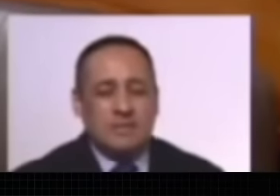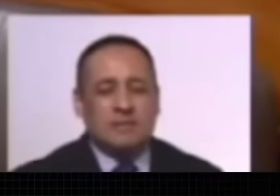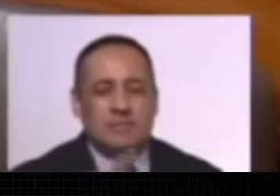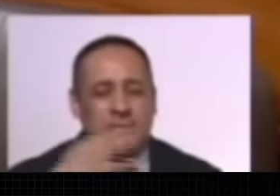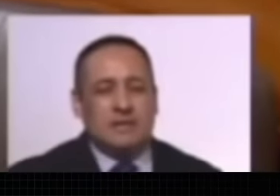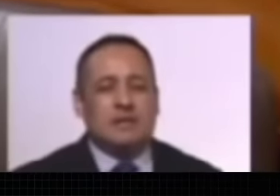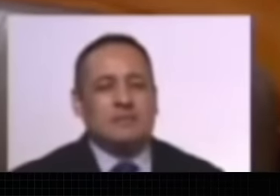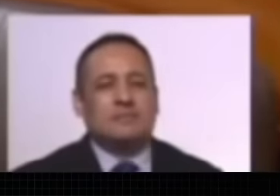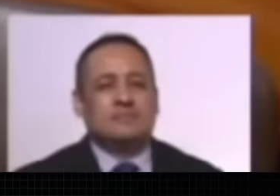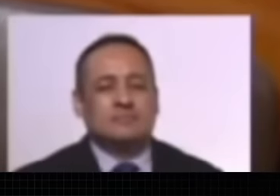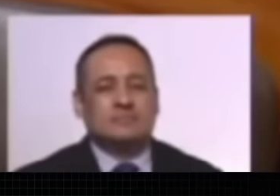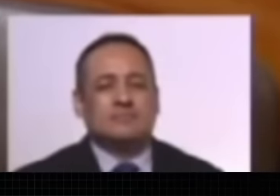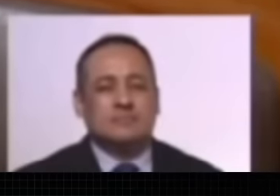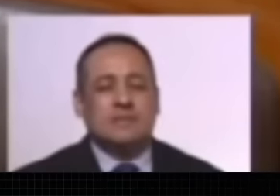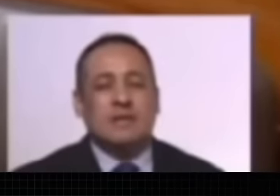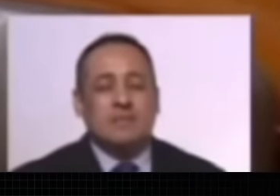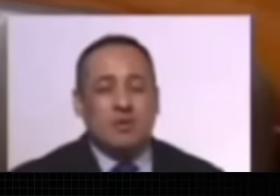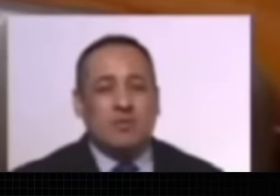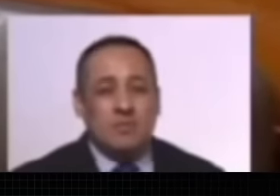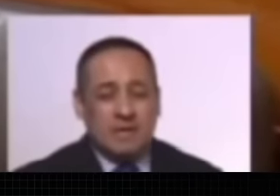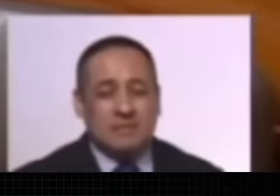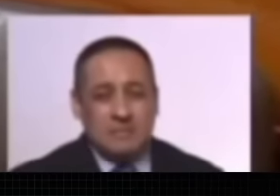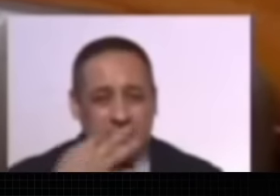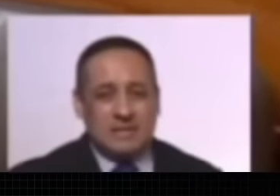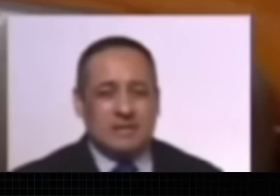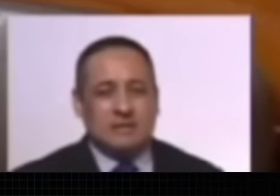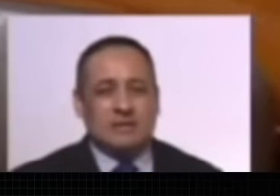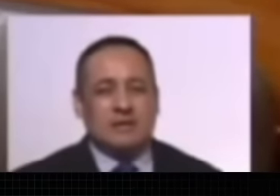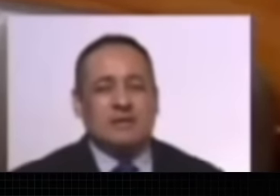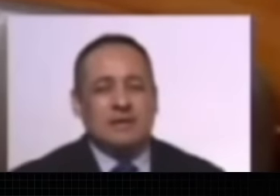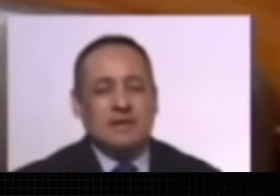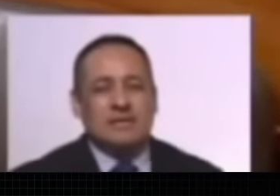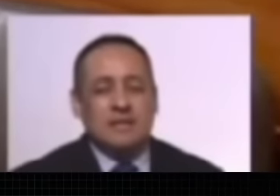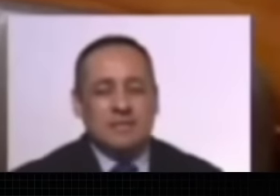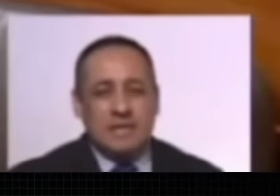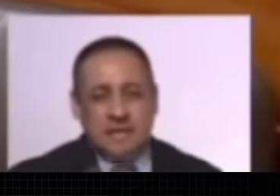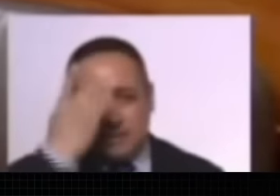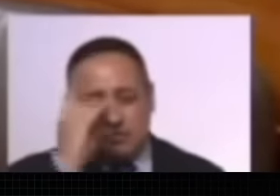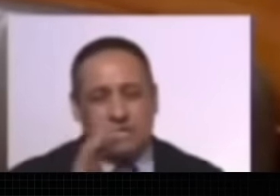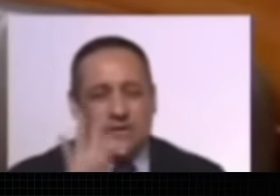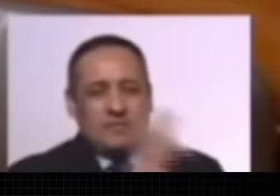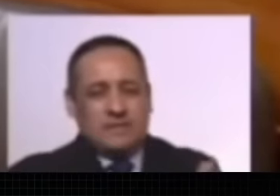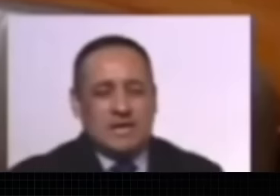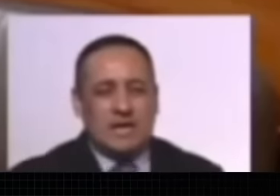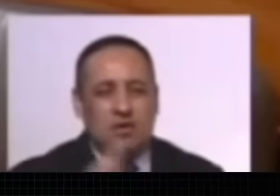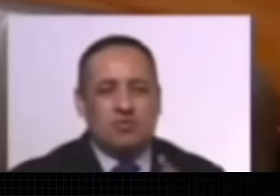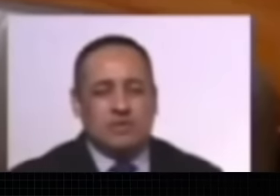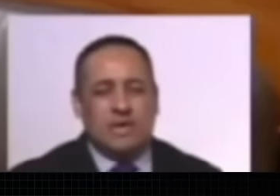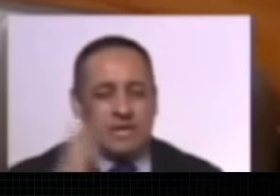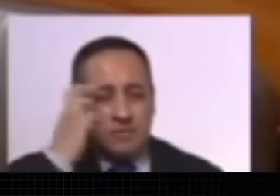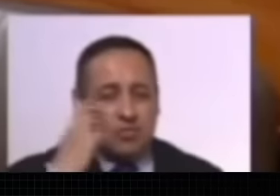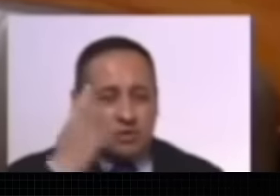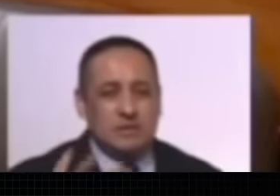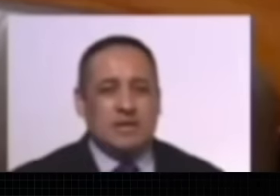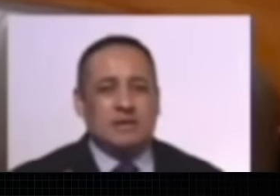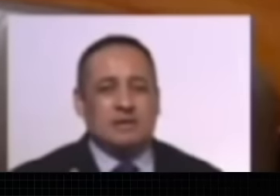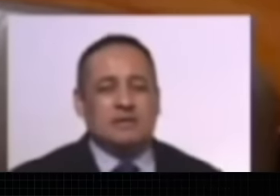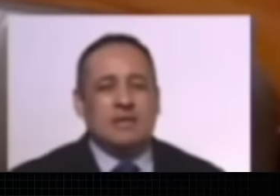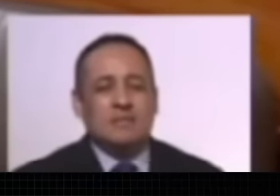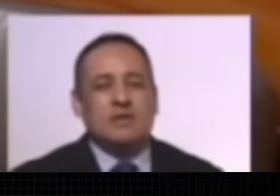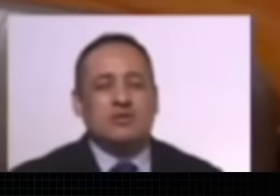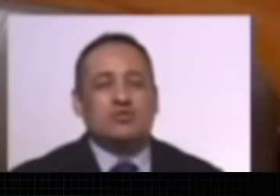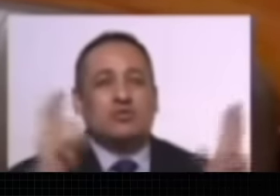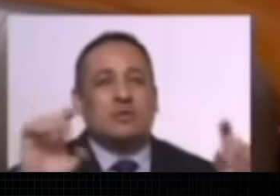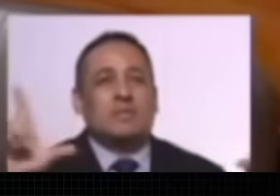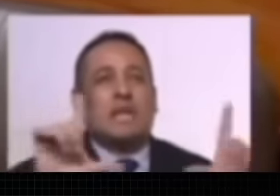cierto. Pero es más cierto aún que las decisiones fiscales, judiciales y políticas son